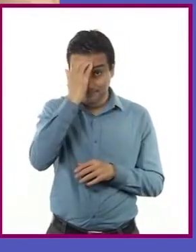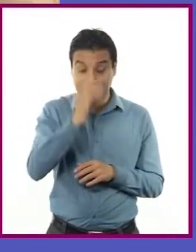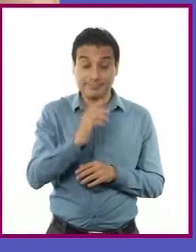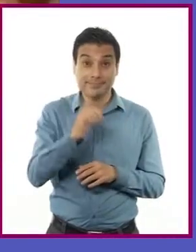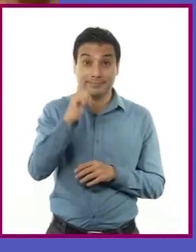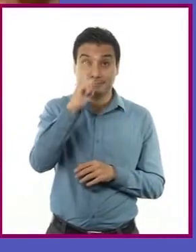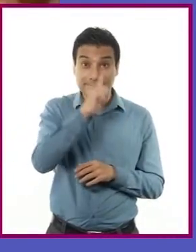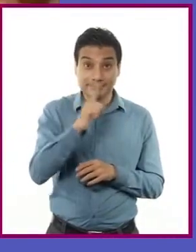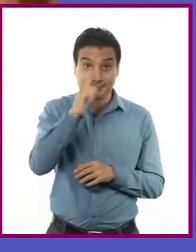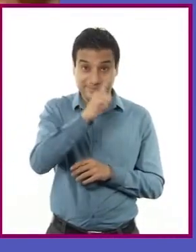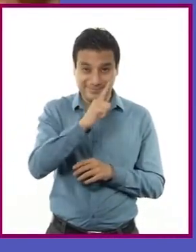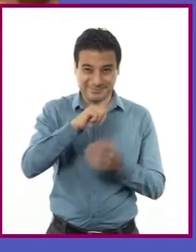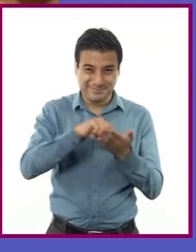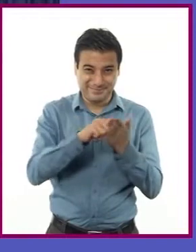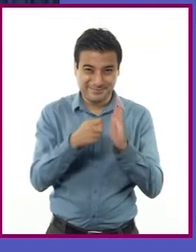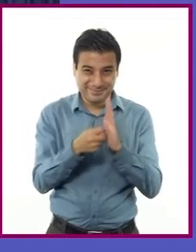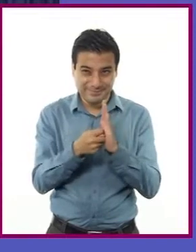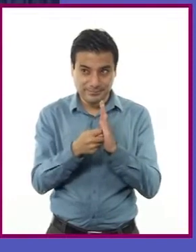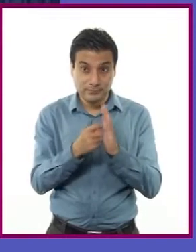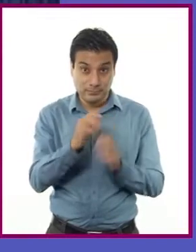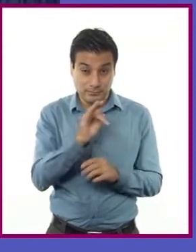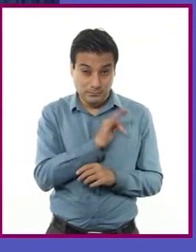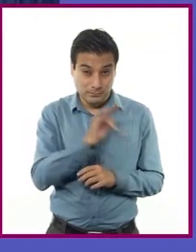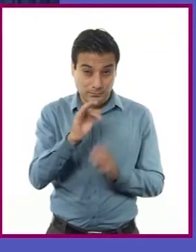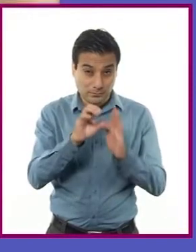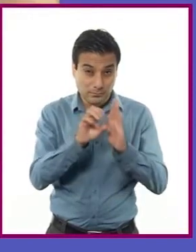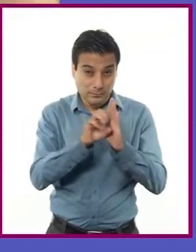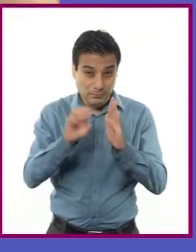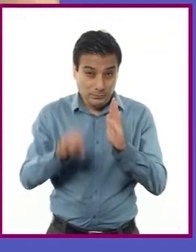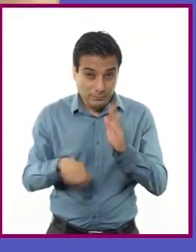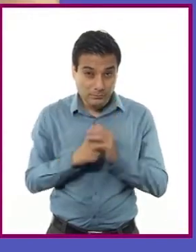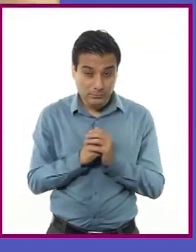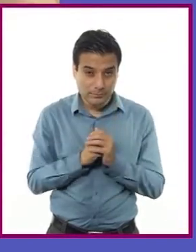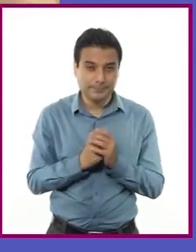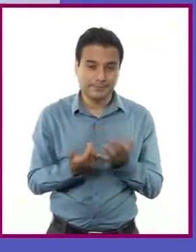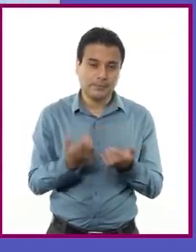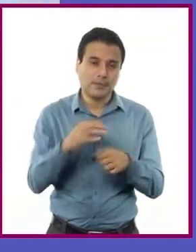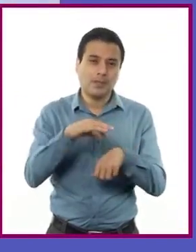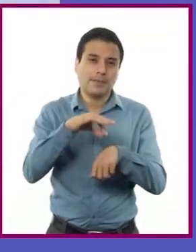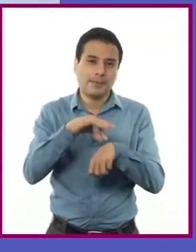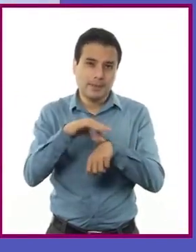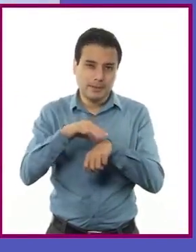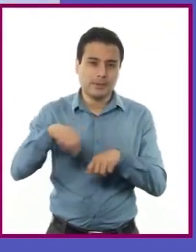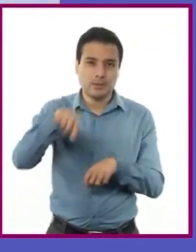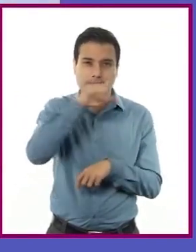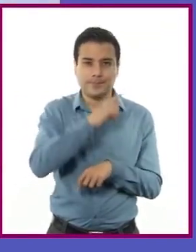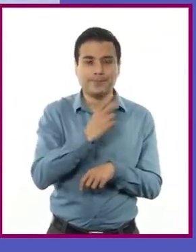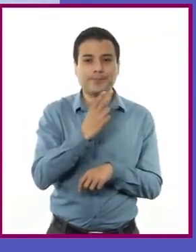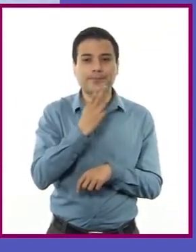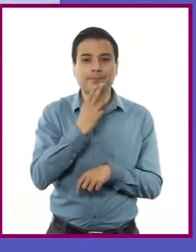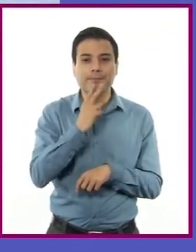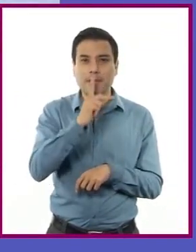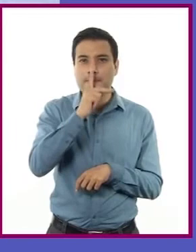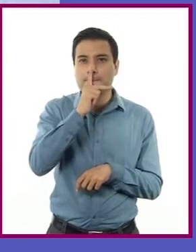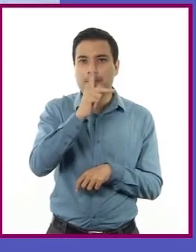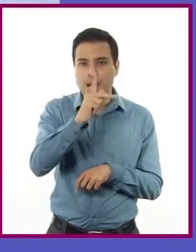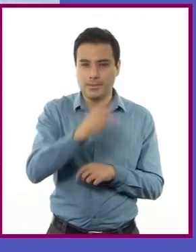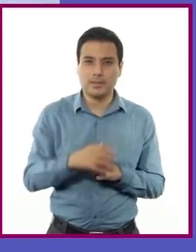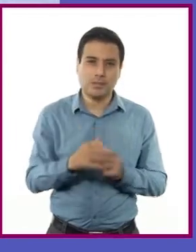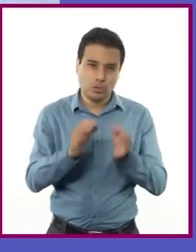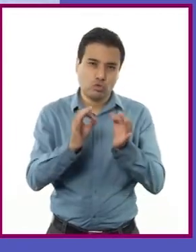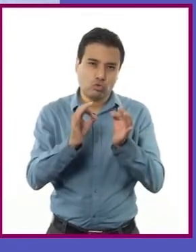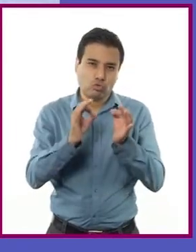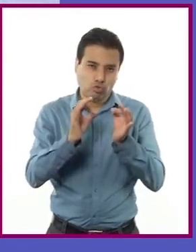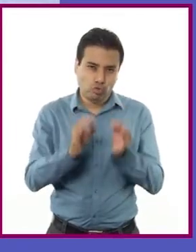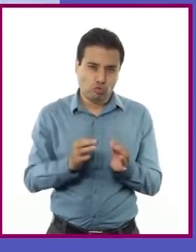técnico, ¿nos podrían dar algunos ejemplos? En medicina utilizamos términos que son préstamos históricos de